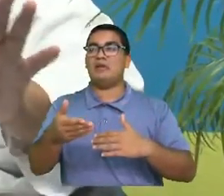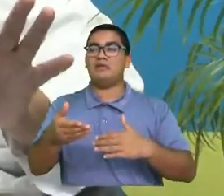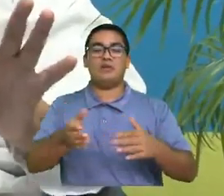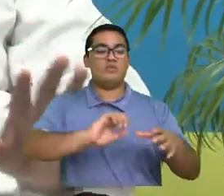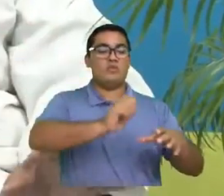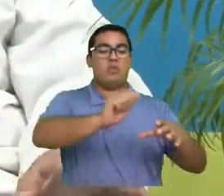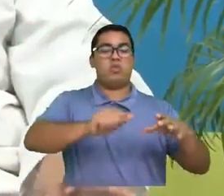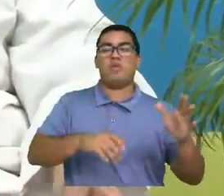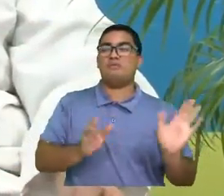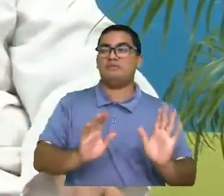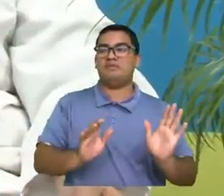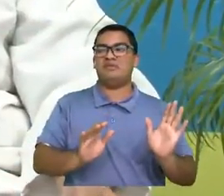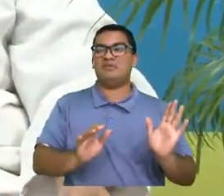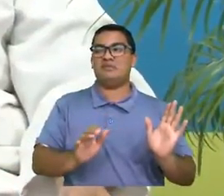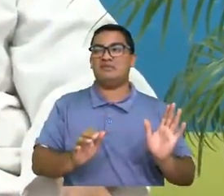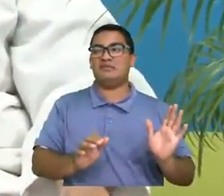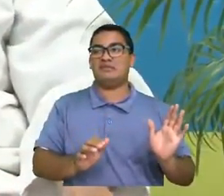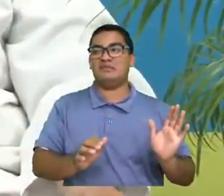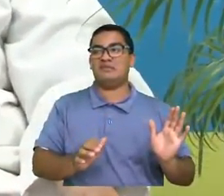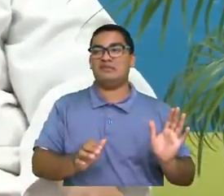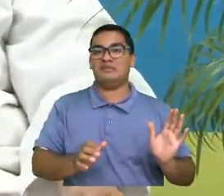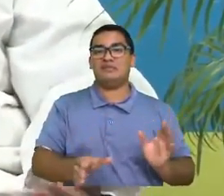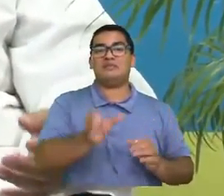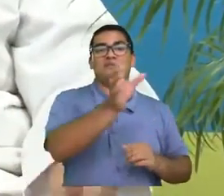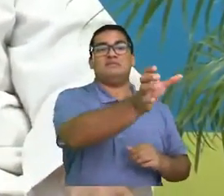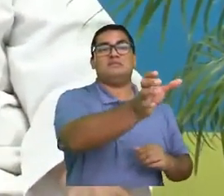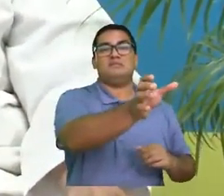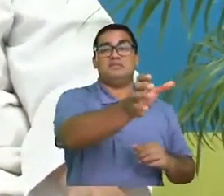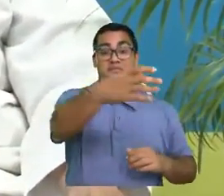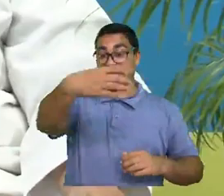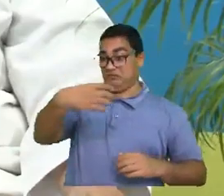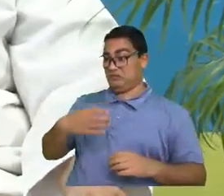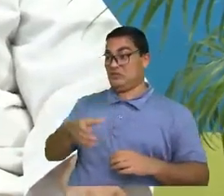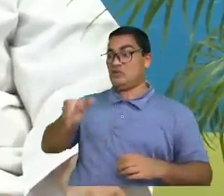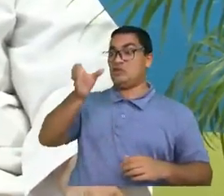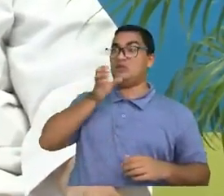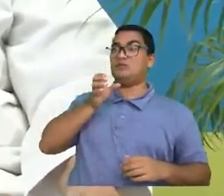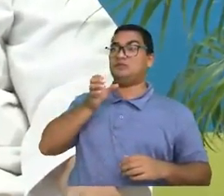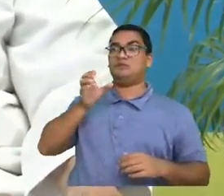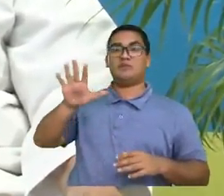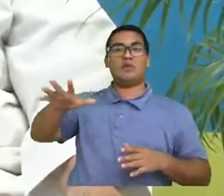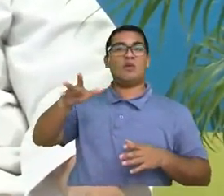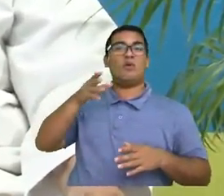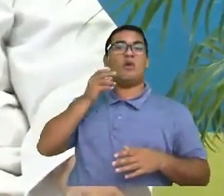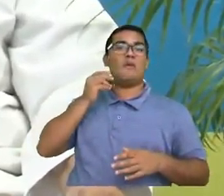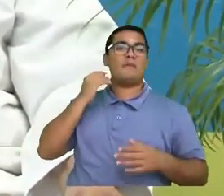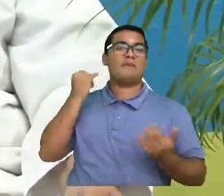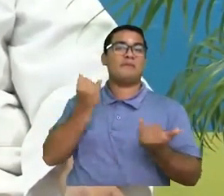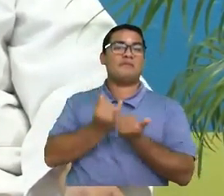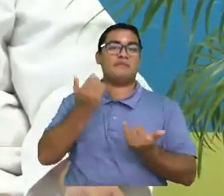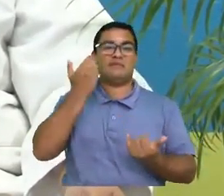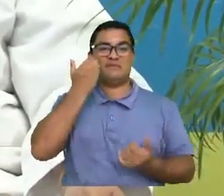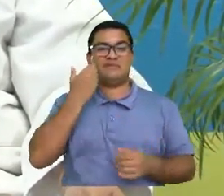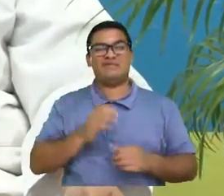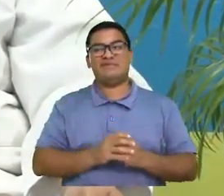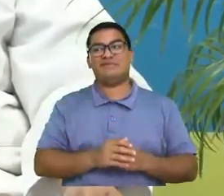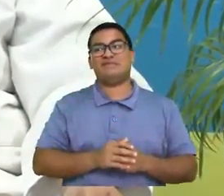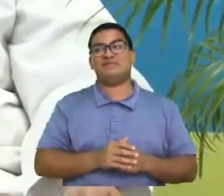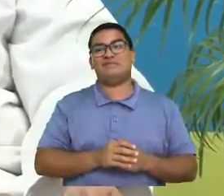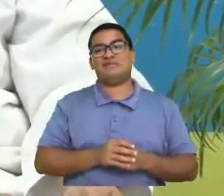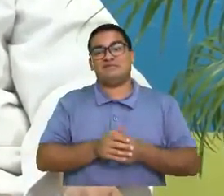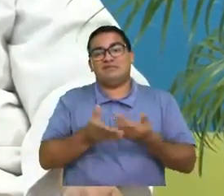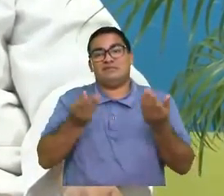lo enjuago, no le echo ni agua ni jabón y te doy a vos, entonces yo te lo estoy pasando a vos por ese vaso que le estoy dando. Que muchas